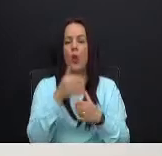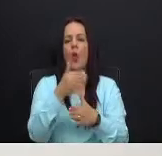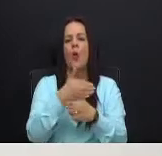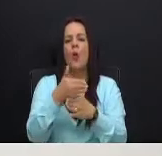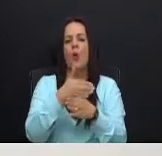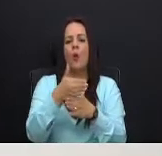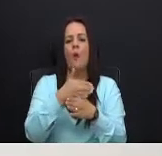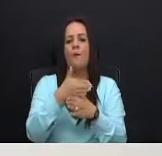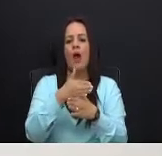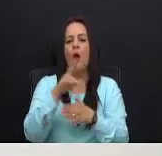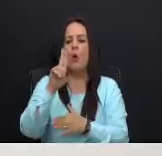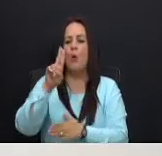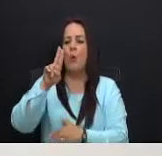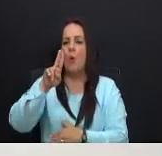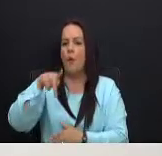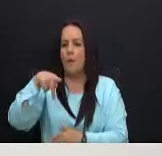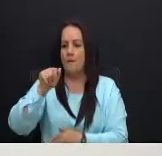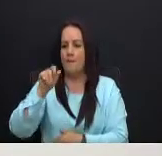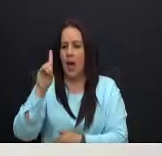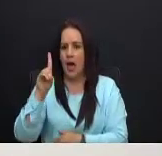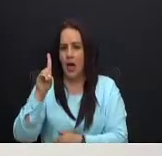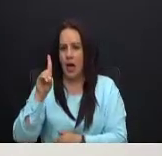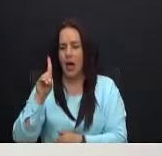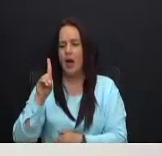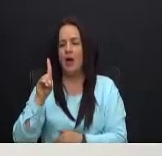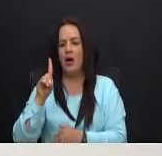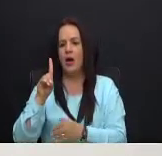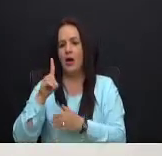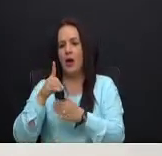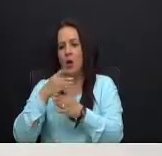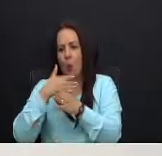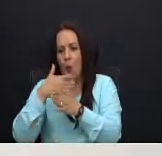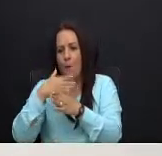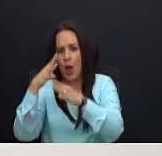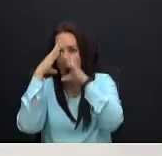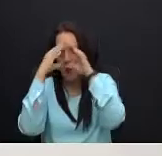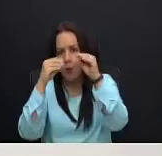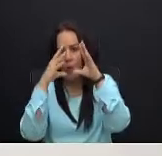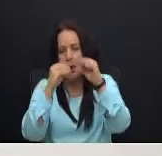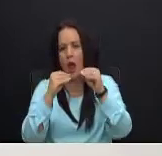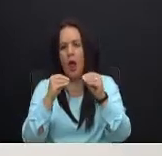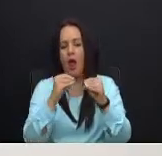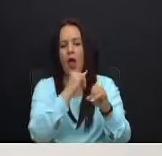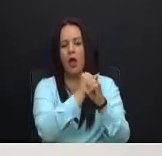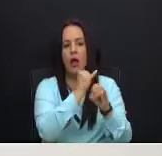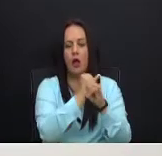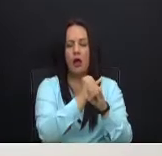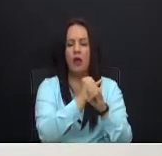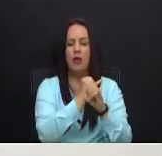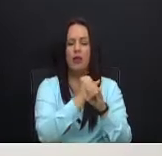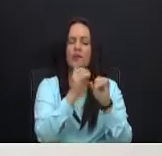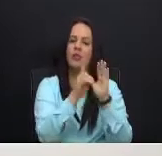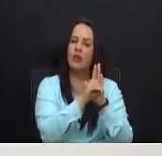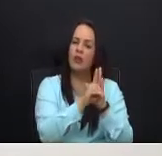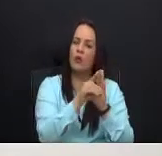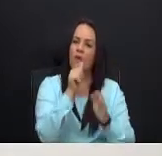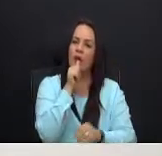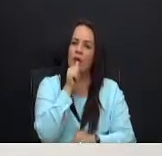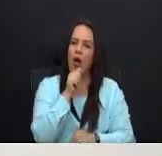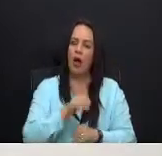compartió la UPAD información con entidades de derecho privado.